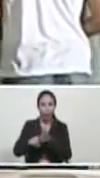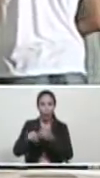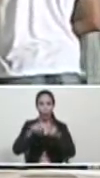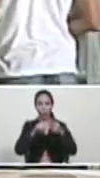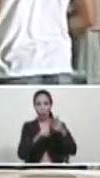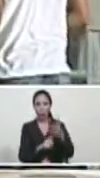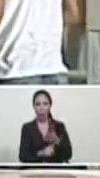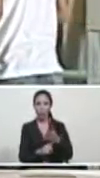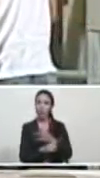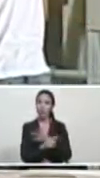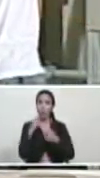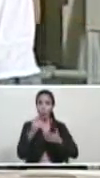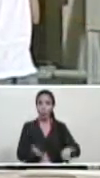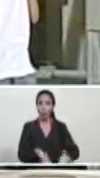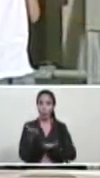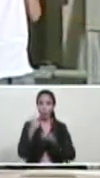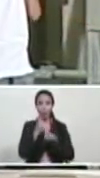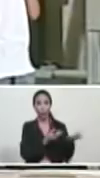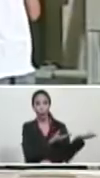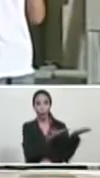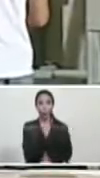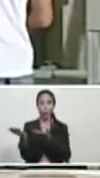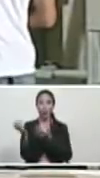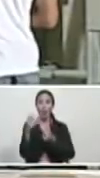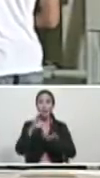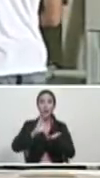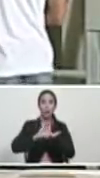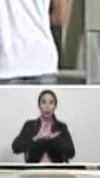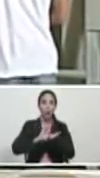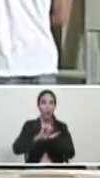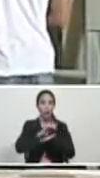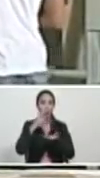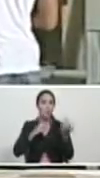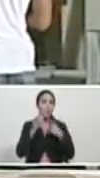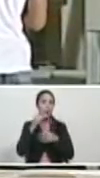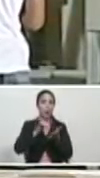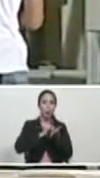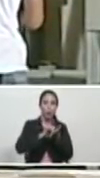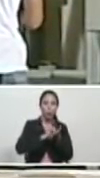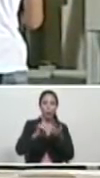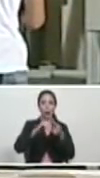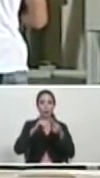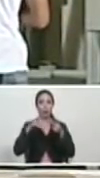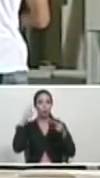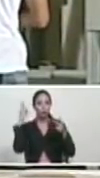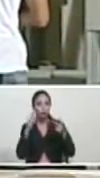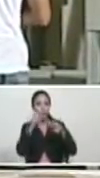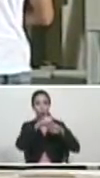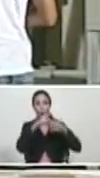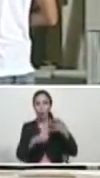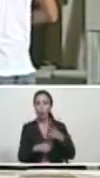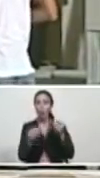Estos afiches están recorriendo las ciudades de Washington, Nueva York, Detroit, Chicago, Los Ángeles,